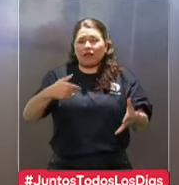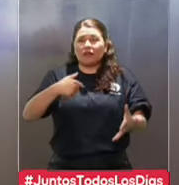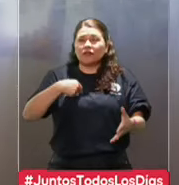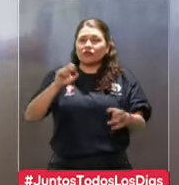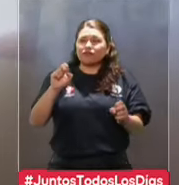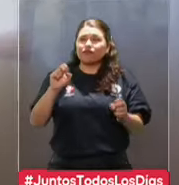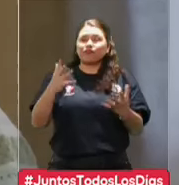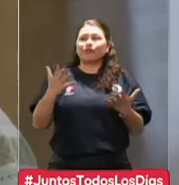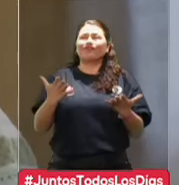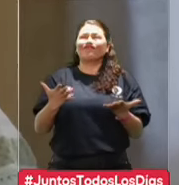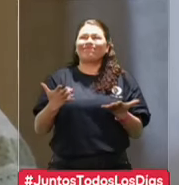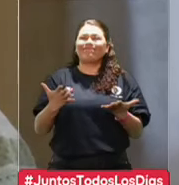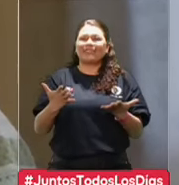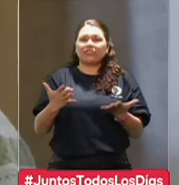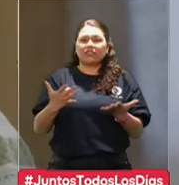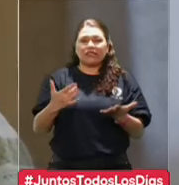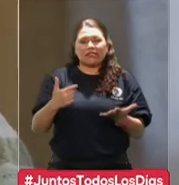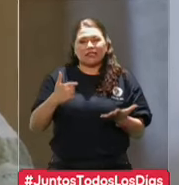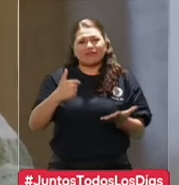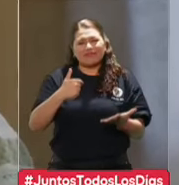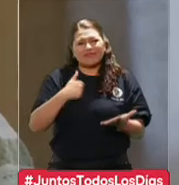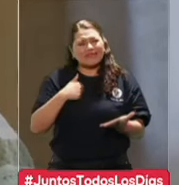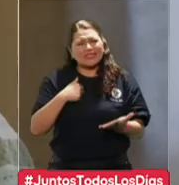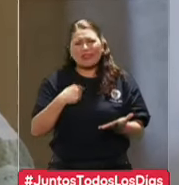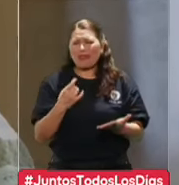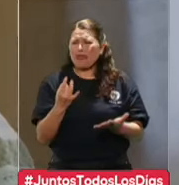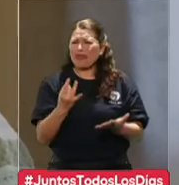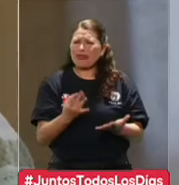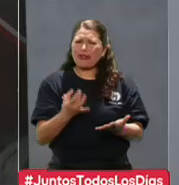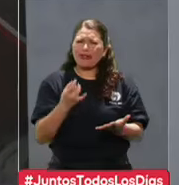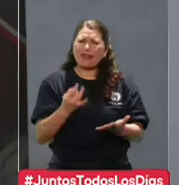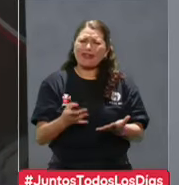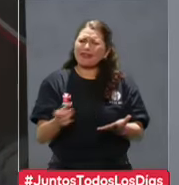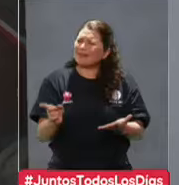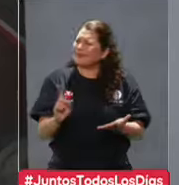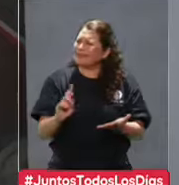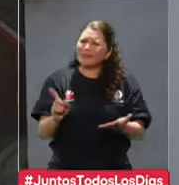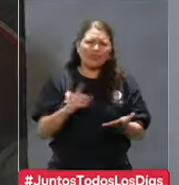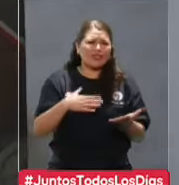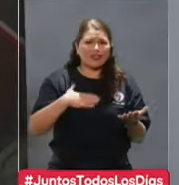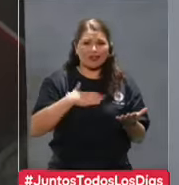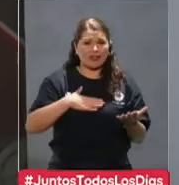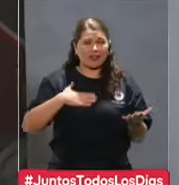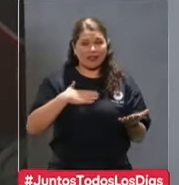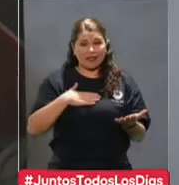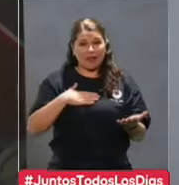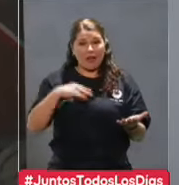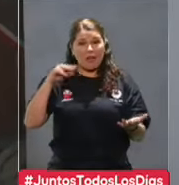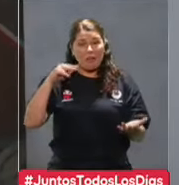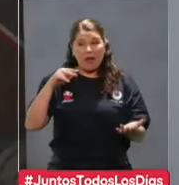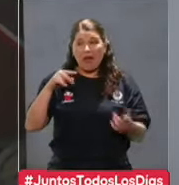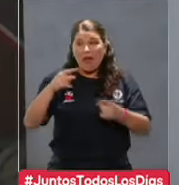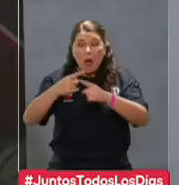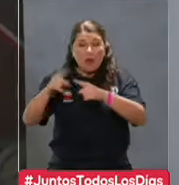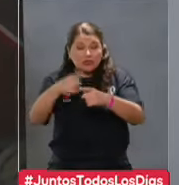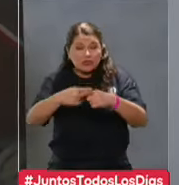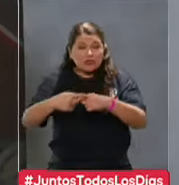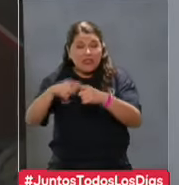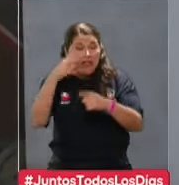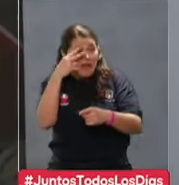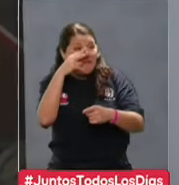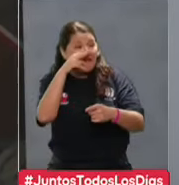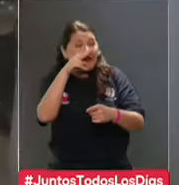de que no tenía que pasar por tanto dolor solamente para poder verme ante los ojos de la sociedad como un